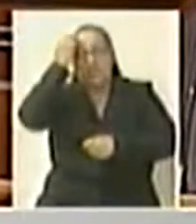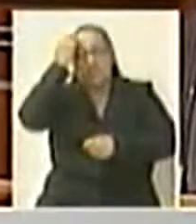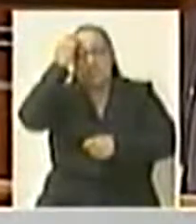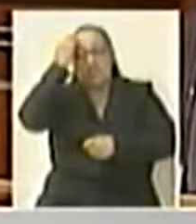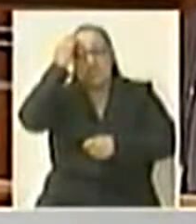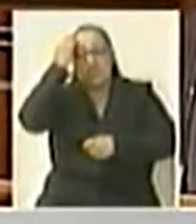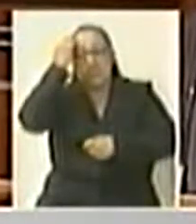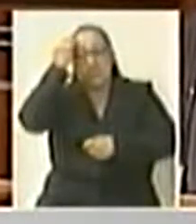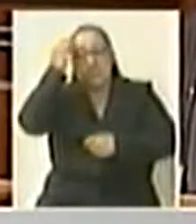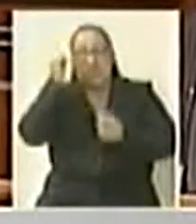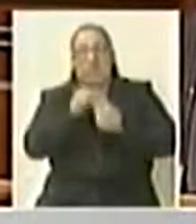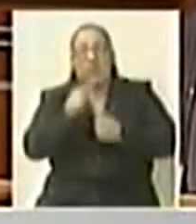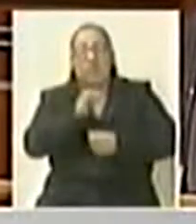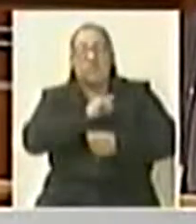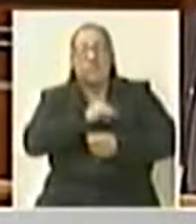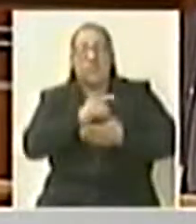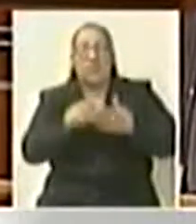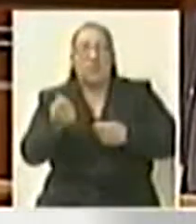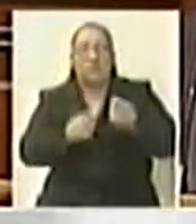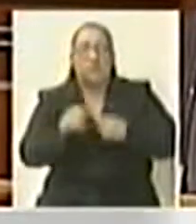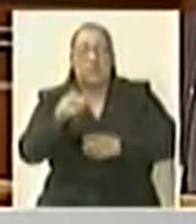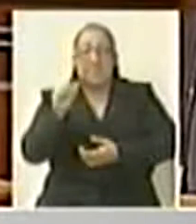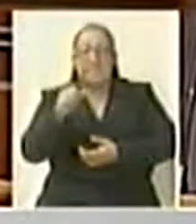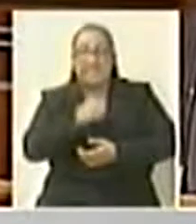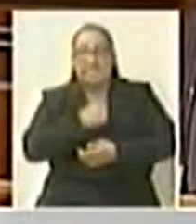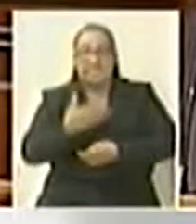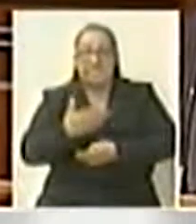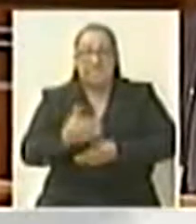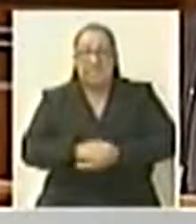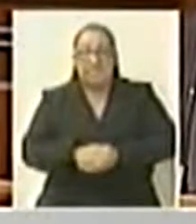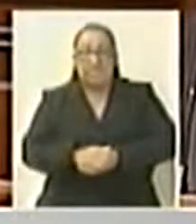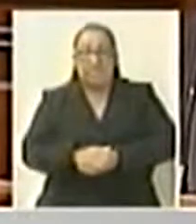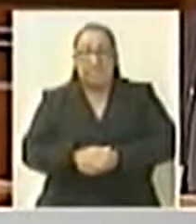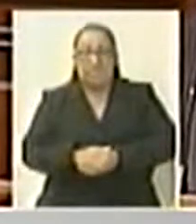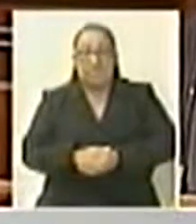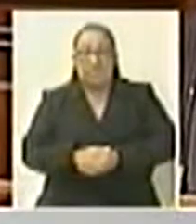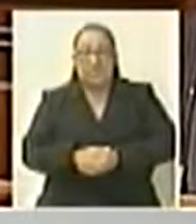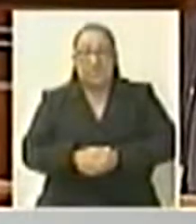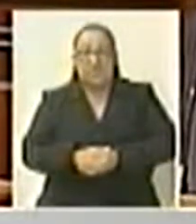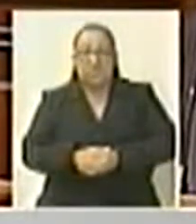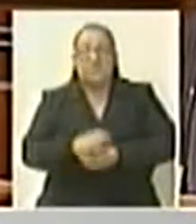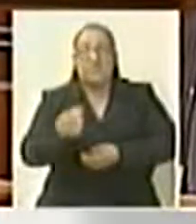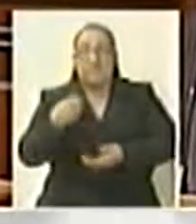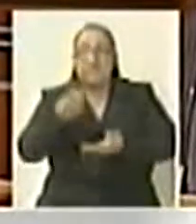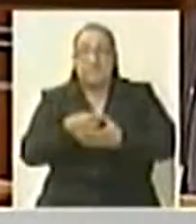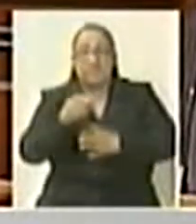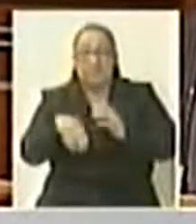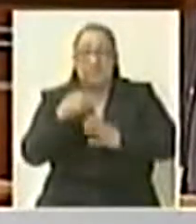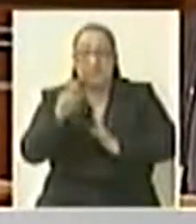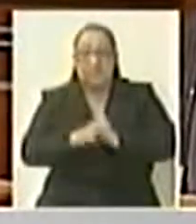este caso, con el ente que administrará estos fondos. Está bien. Se debe aportar para tener este